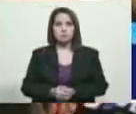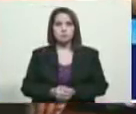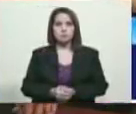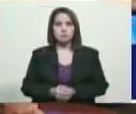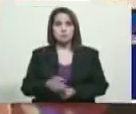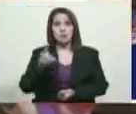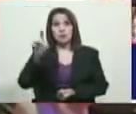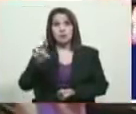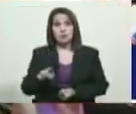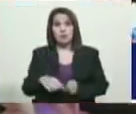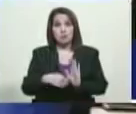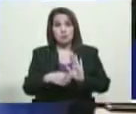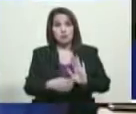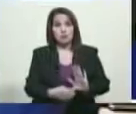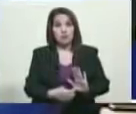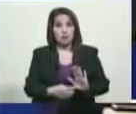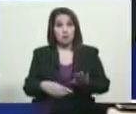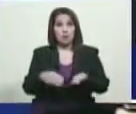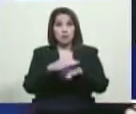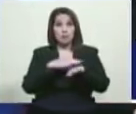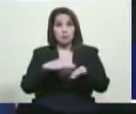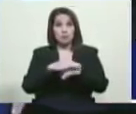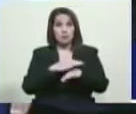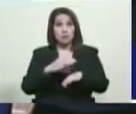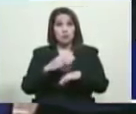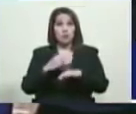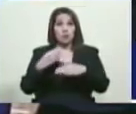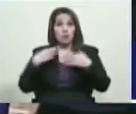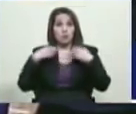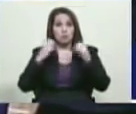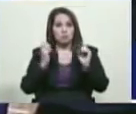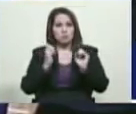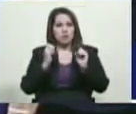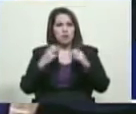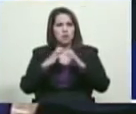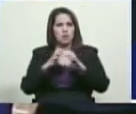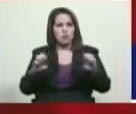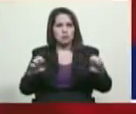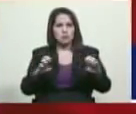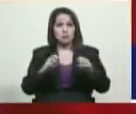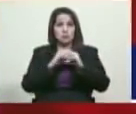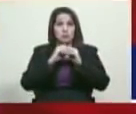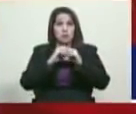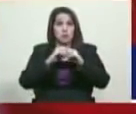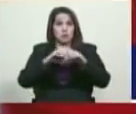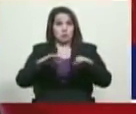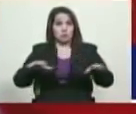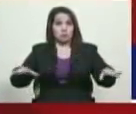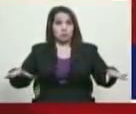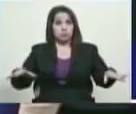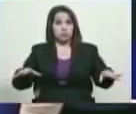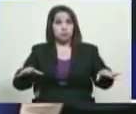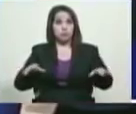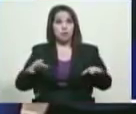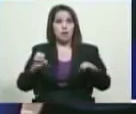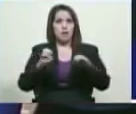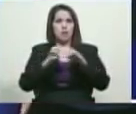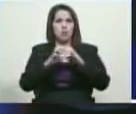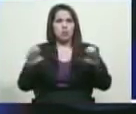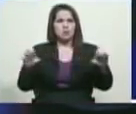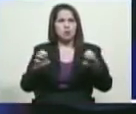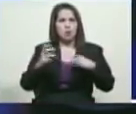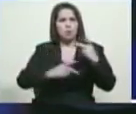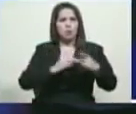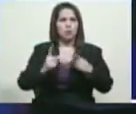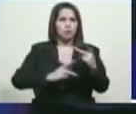También lo destacaba el ministro de Educación y es que justamente también se expande esta gran misión educativa, la misión Rivas Productiva. Es